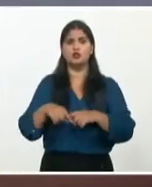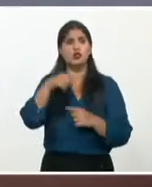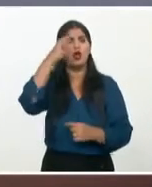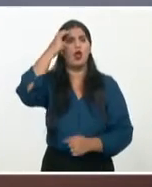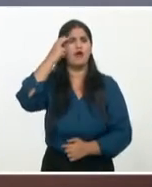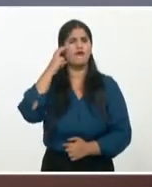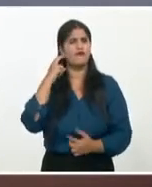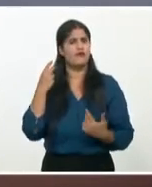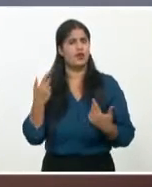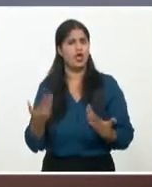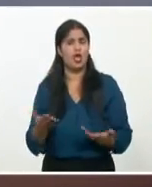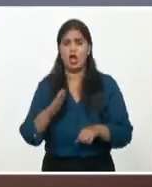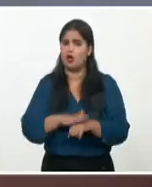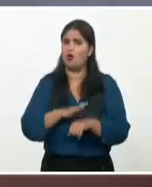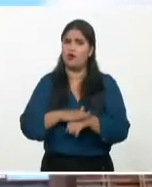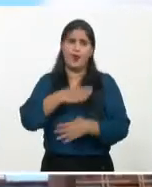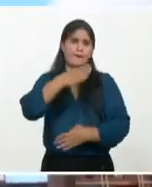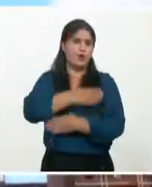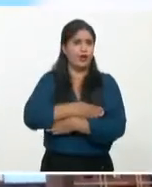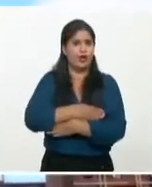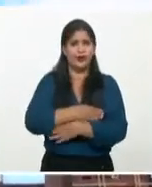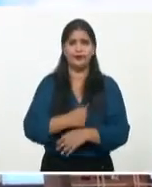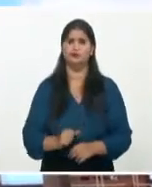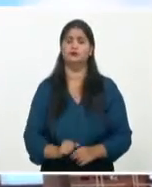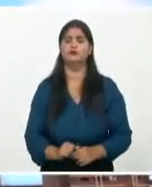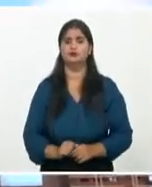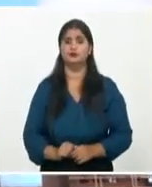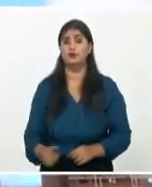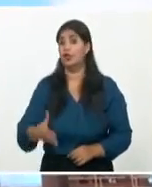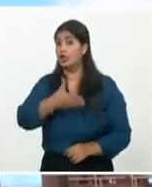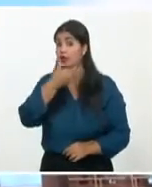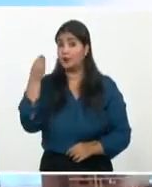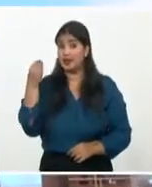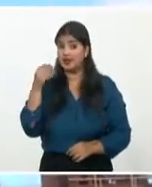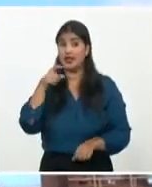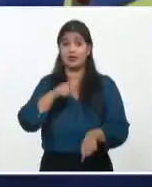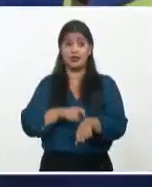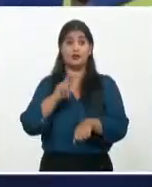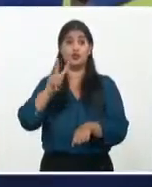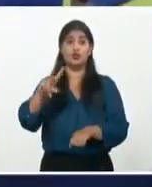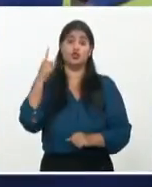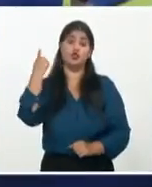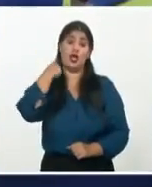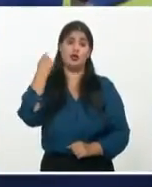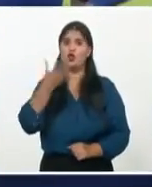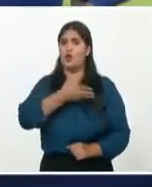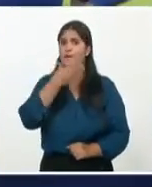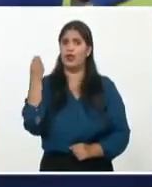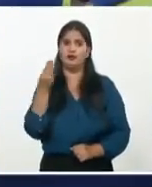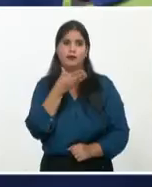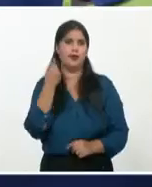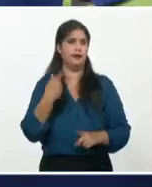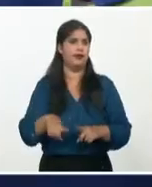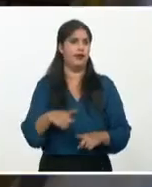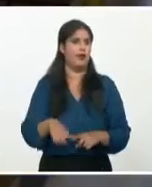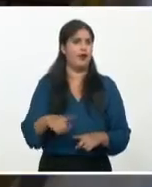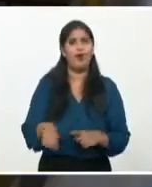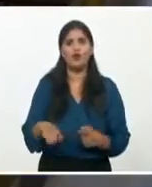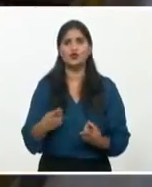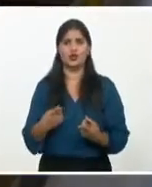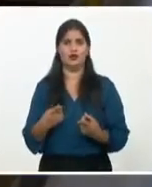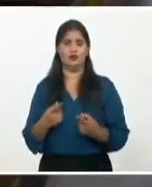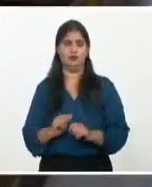insumos, fundamentalmente como el diésel y el fuel oil. La pérdida en los últimos dos años de proveedores habituales de insumos y recursos para los mantenimientos se ha